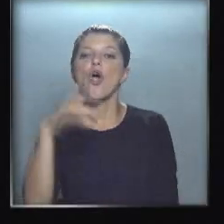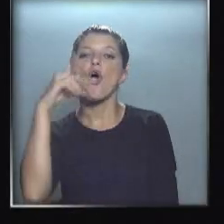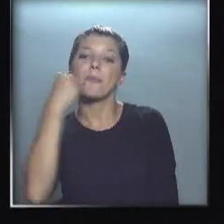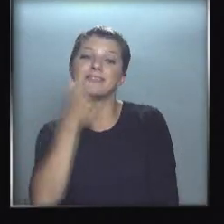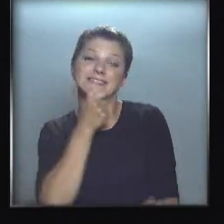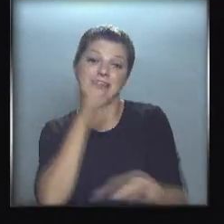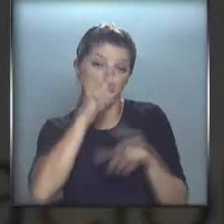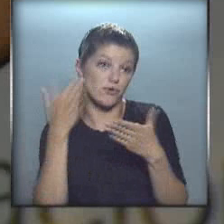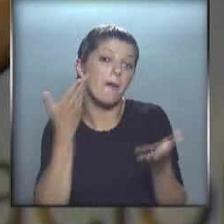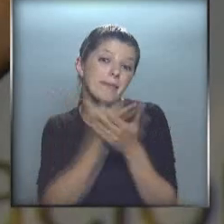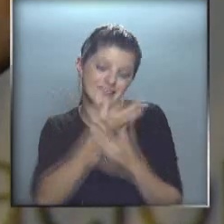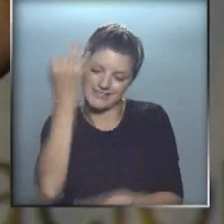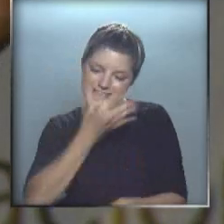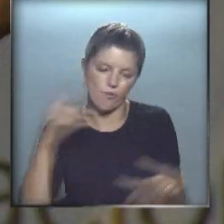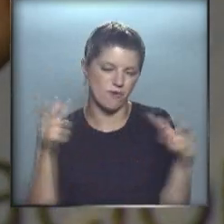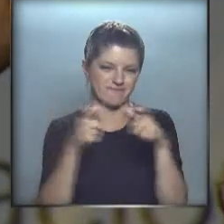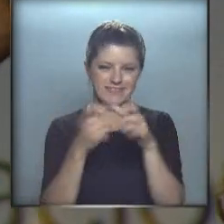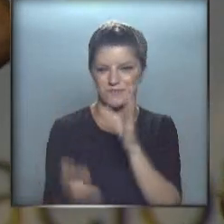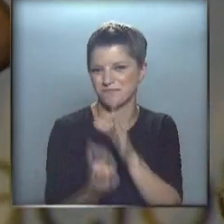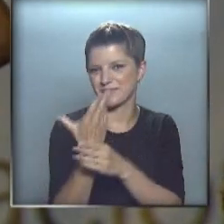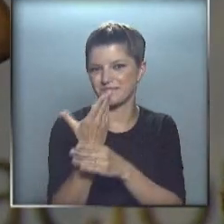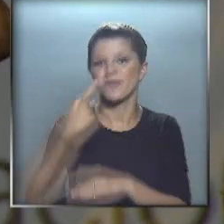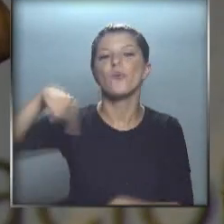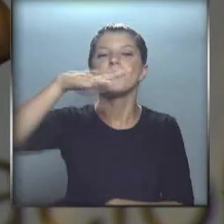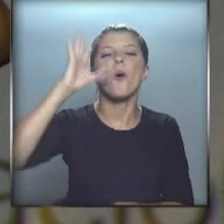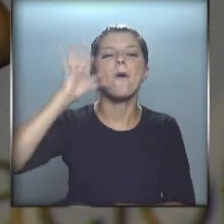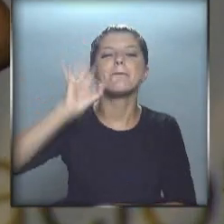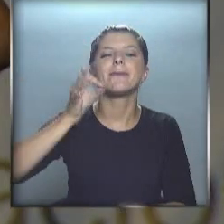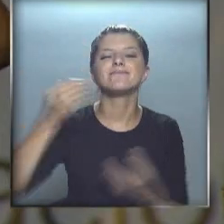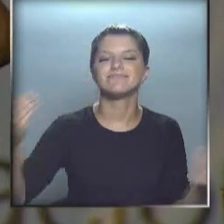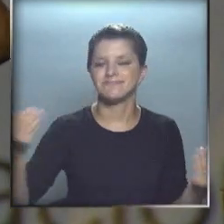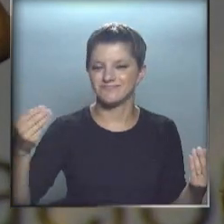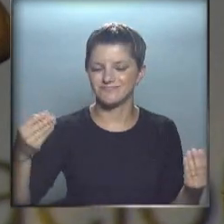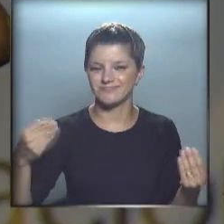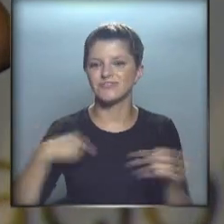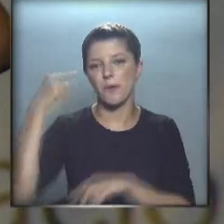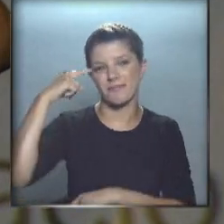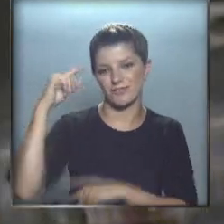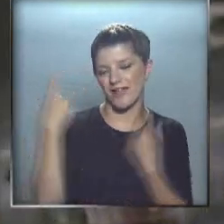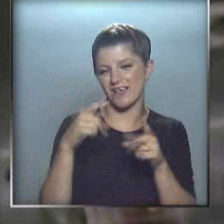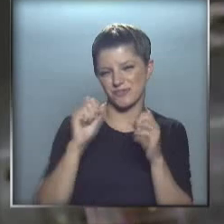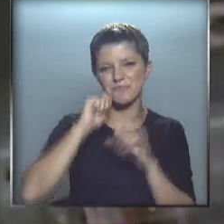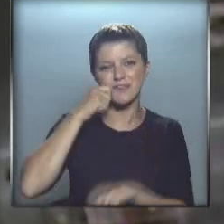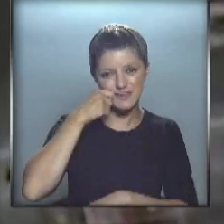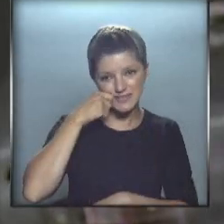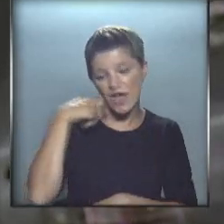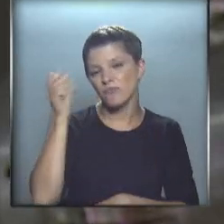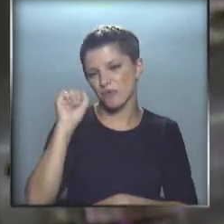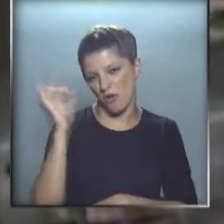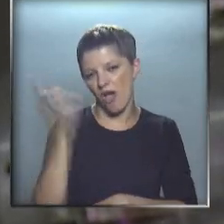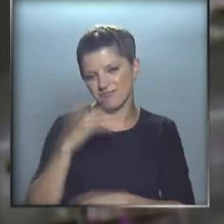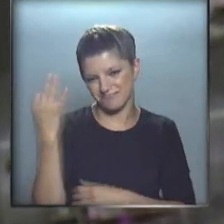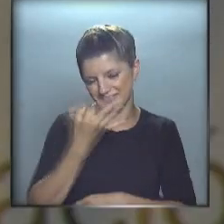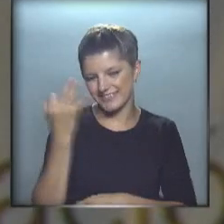Con tanta canción ¿habrá disco buena, de Señales? A ver, ¿ustedes qué opinan? Yo creo que tiene que ver con. Sí, son muchas canciones lindas. La verdad que muy originales. A mí me interesa,